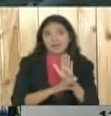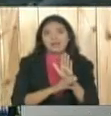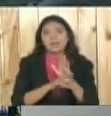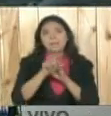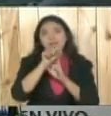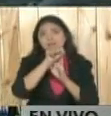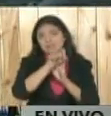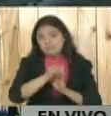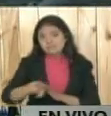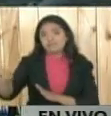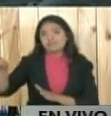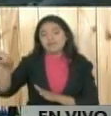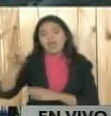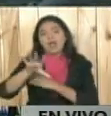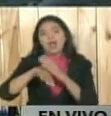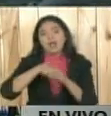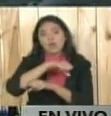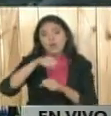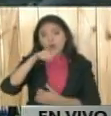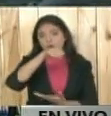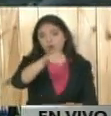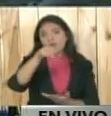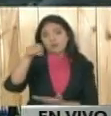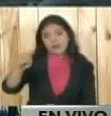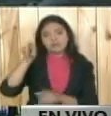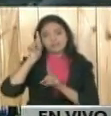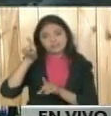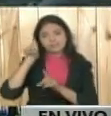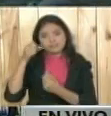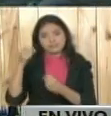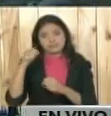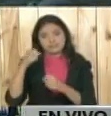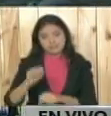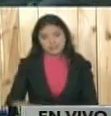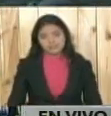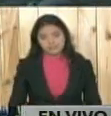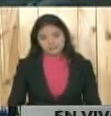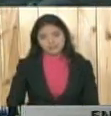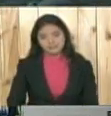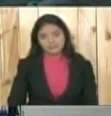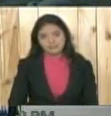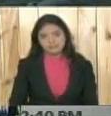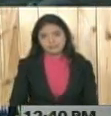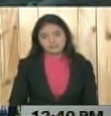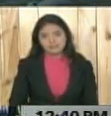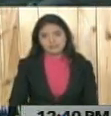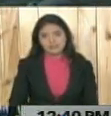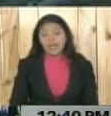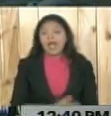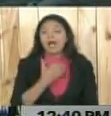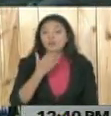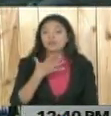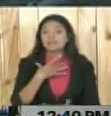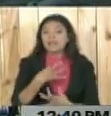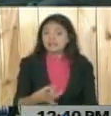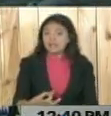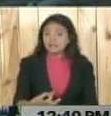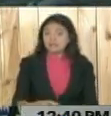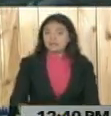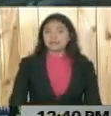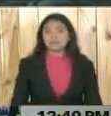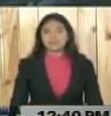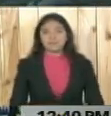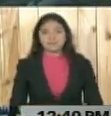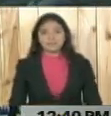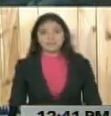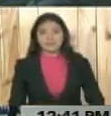enviemos a cada club, le llegue el video educativo de ustedes. Mario. Uh-huh. Hay una cosa bien bien interesante en esto, presidente, y